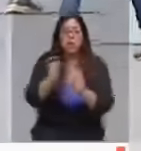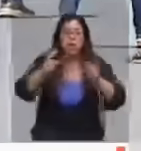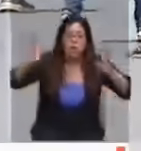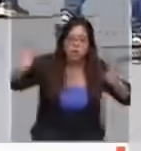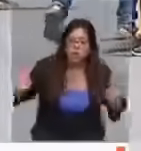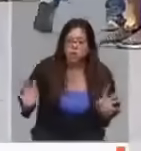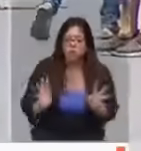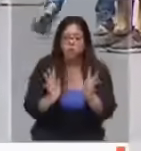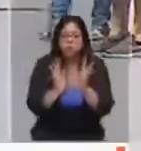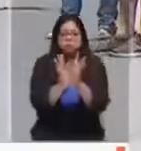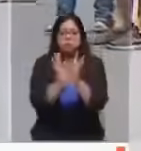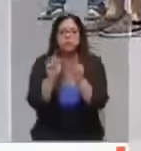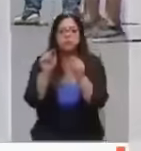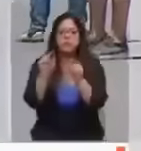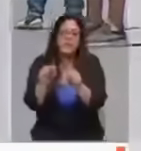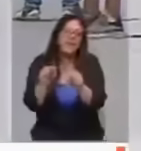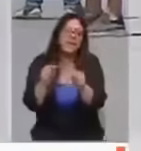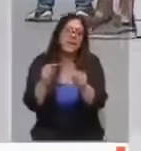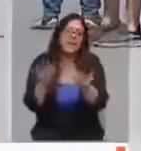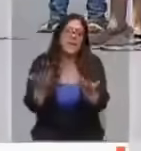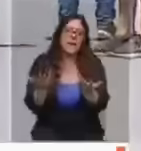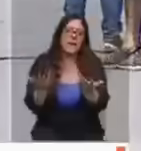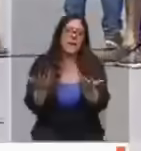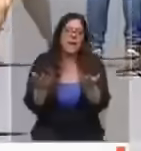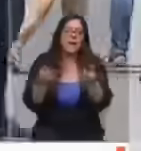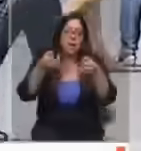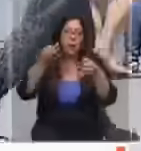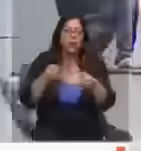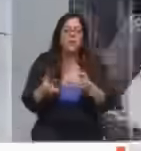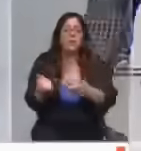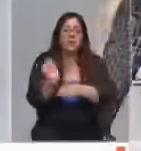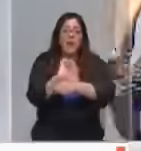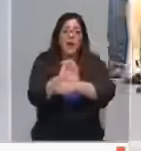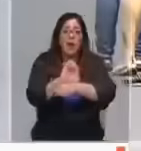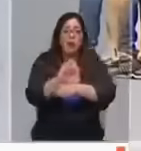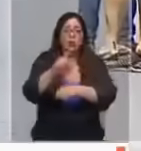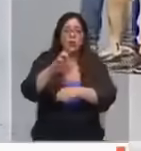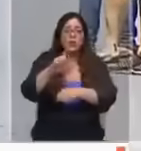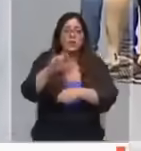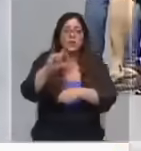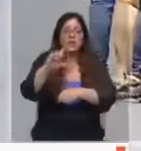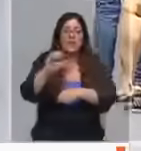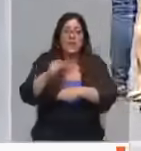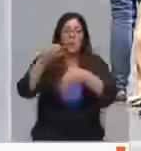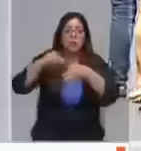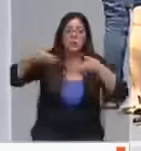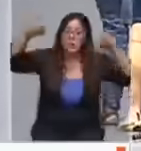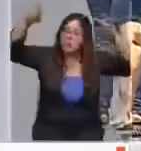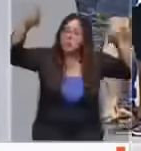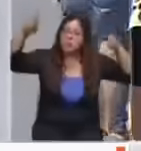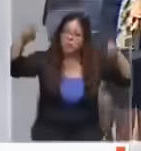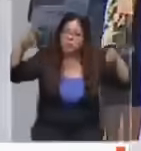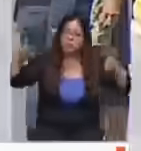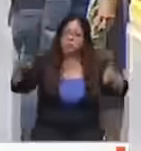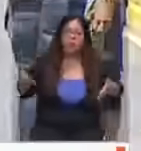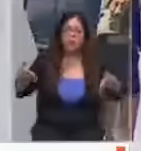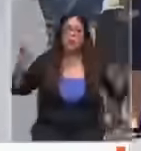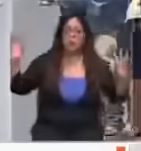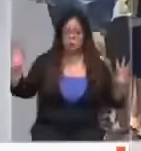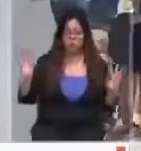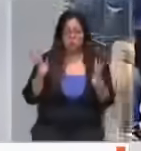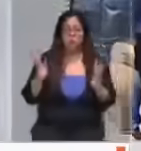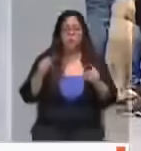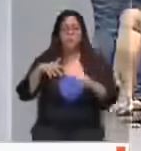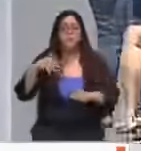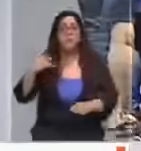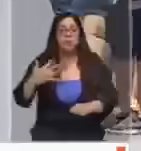al féretro y también, por supuesto, al auto donde viaja Cecilia Morel cuando baja el vidrio, es cuando ocurre eso. Pero es importante despejarlo porque una de las